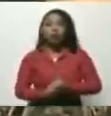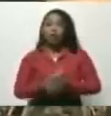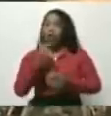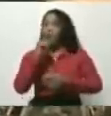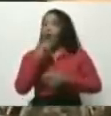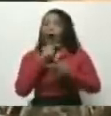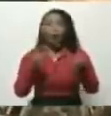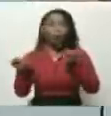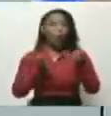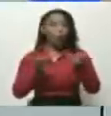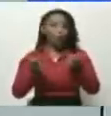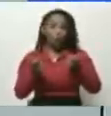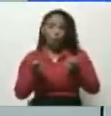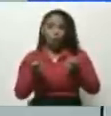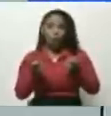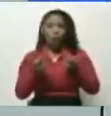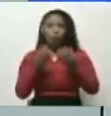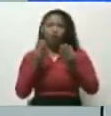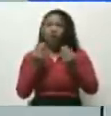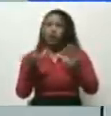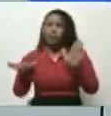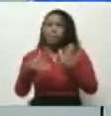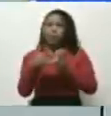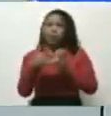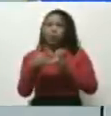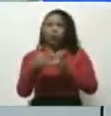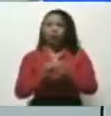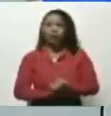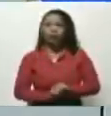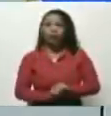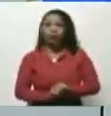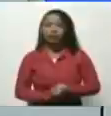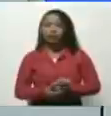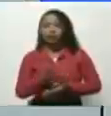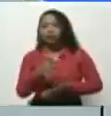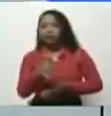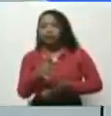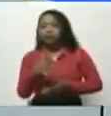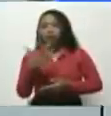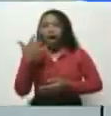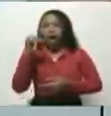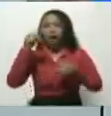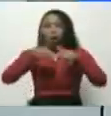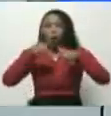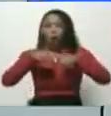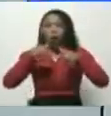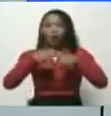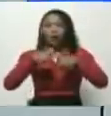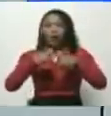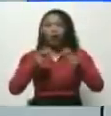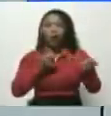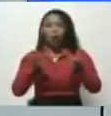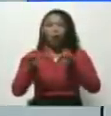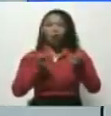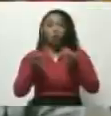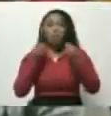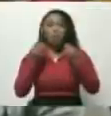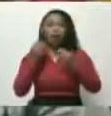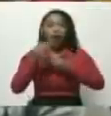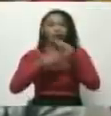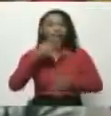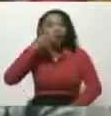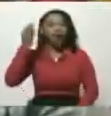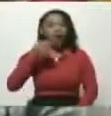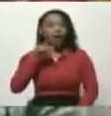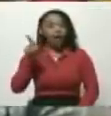control o con un control muy limitado. Prácticamente lo que tiene ahorita como control para hacer realidad